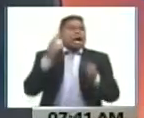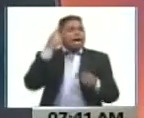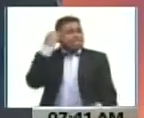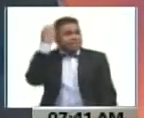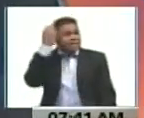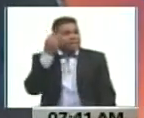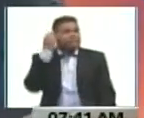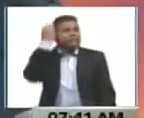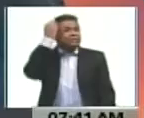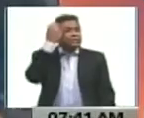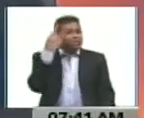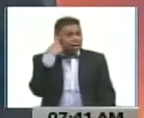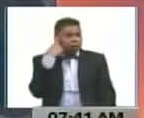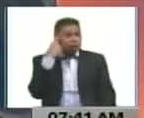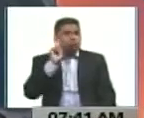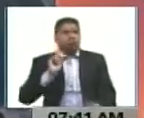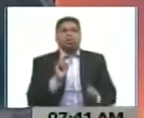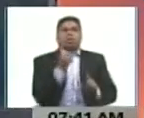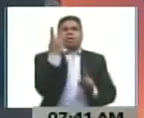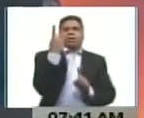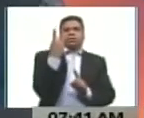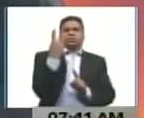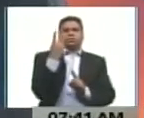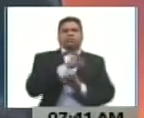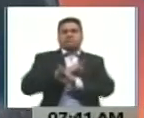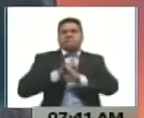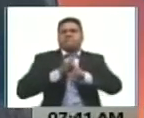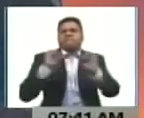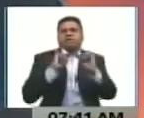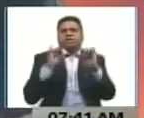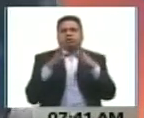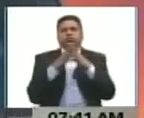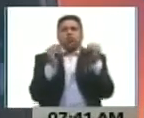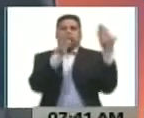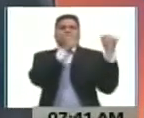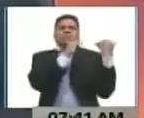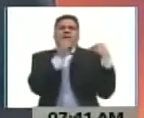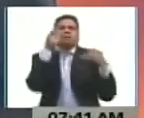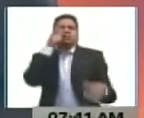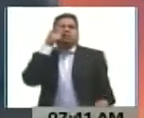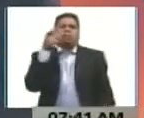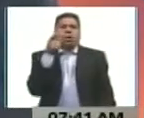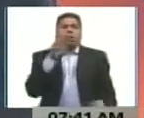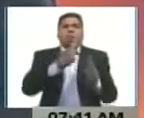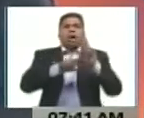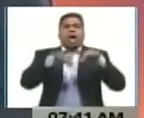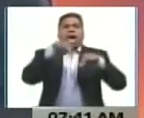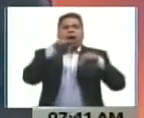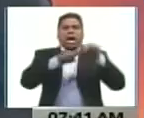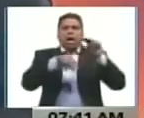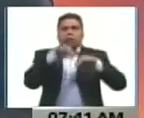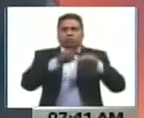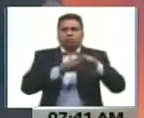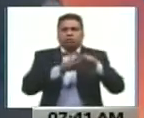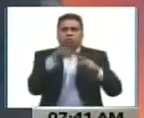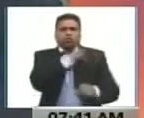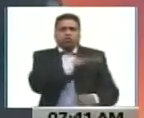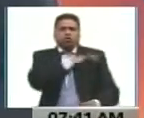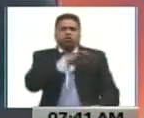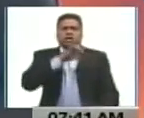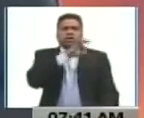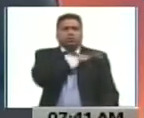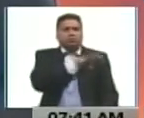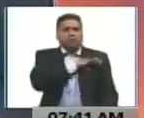una vez se sepulta para siempre las esperanzas de los pueblos de construir sociedades más igualitarias, más justas, o